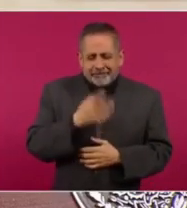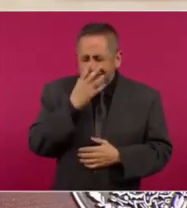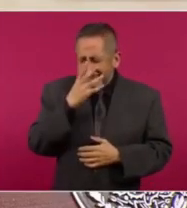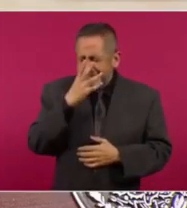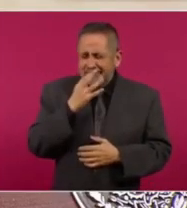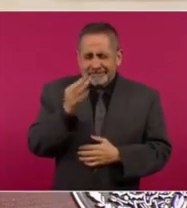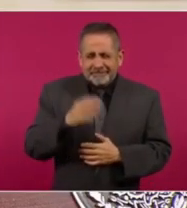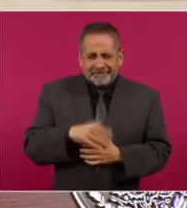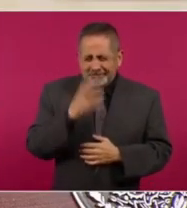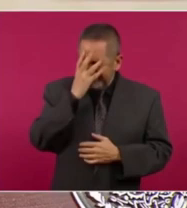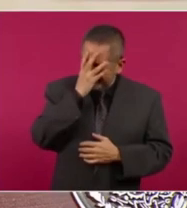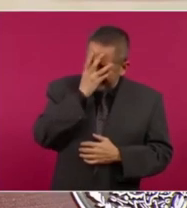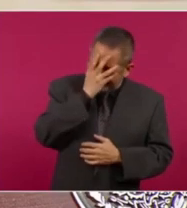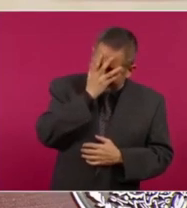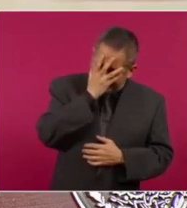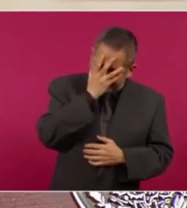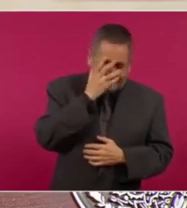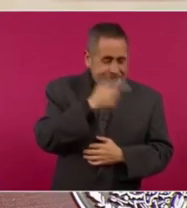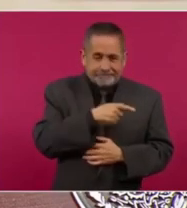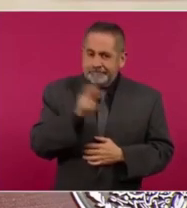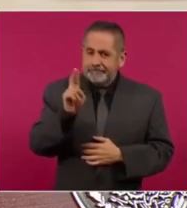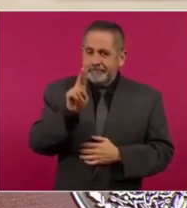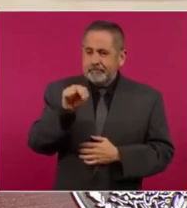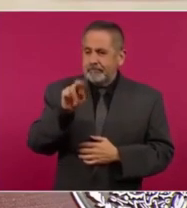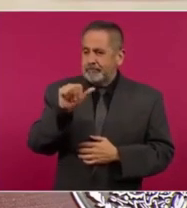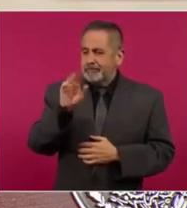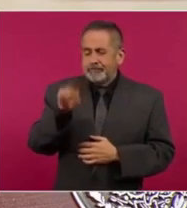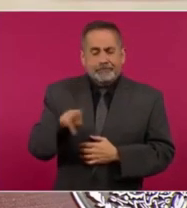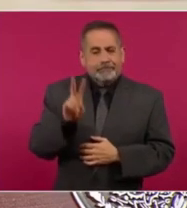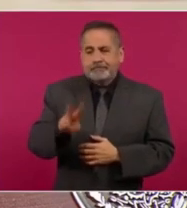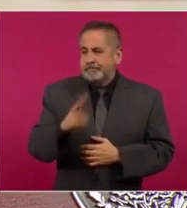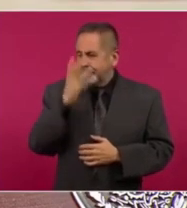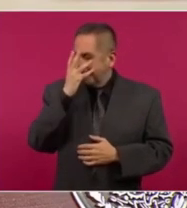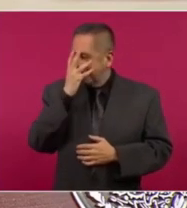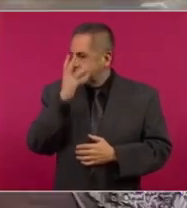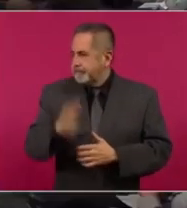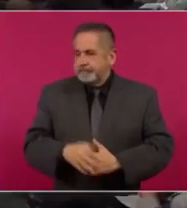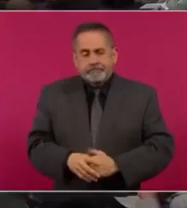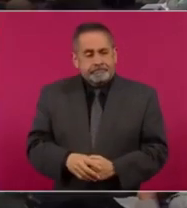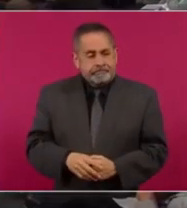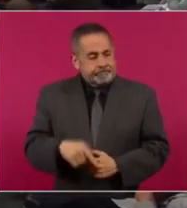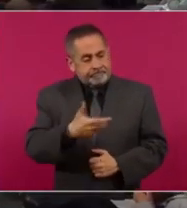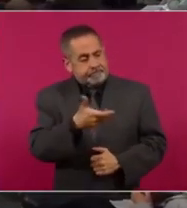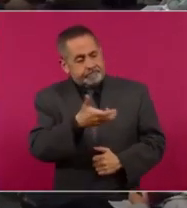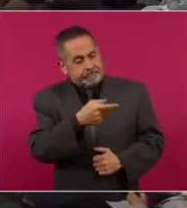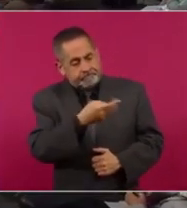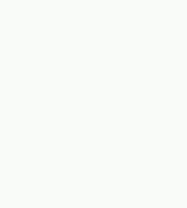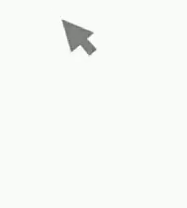ajena el que actúen así.